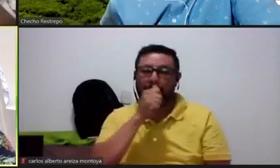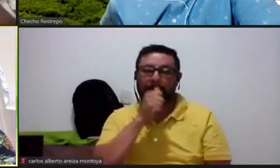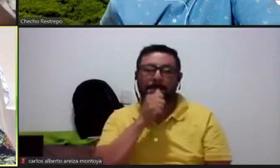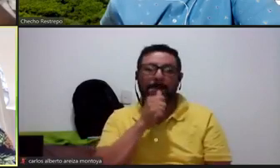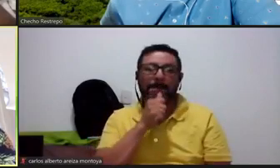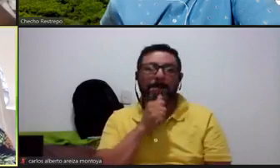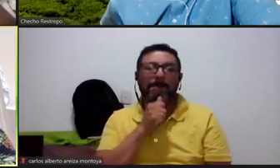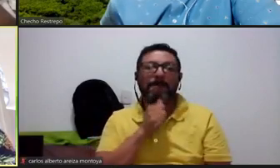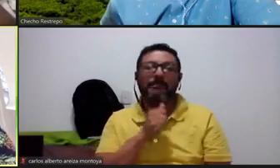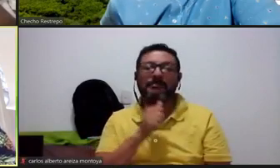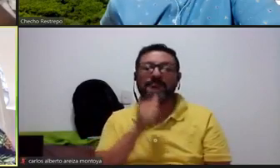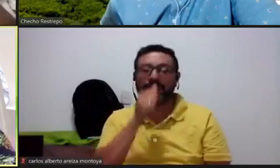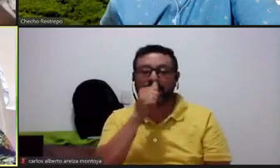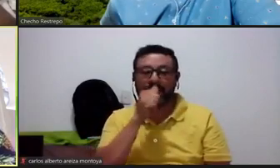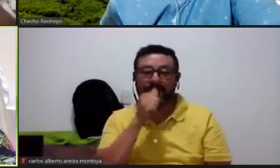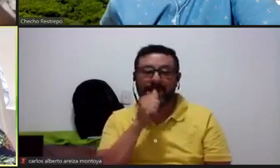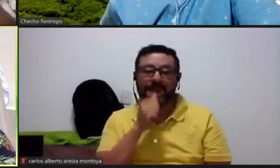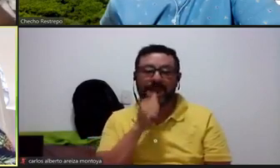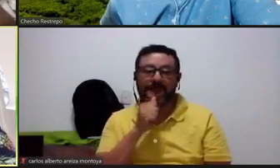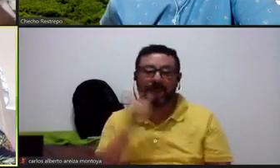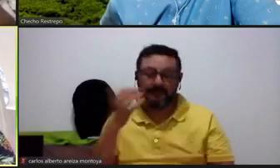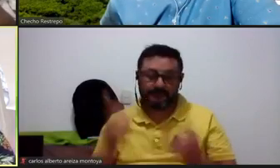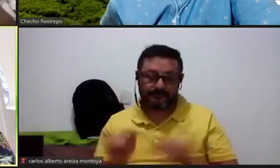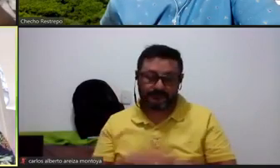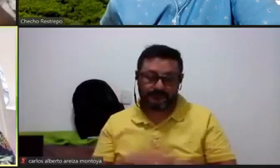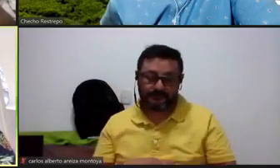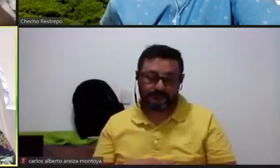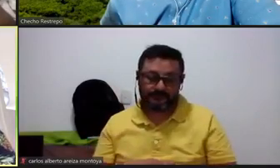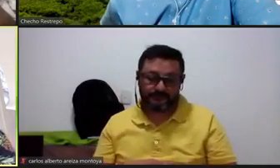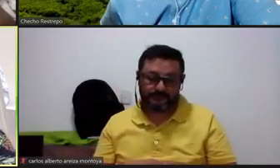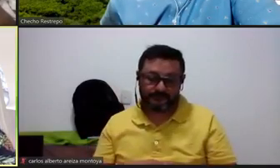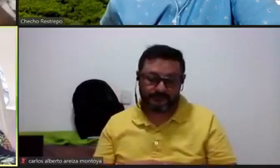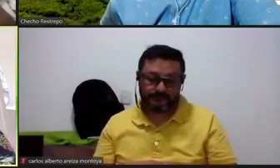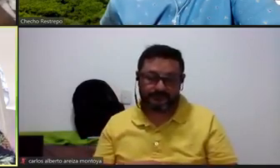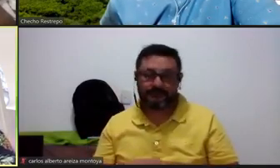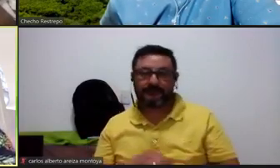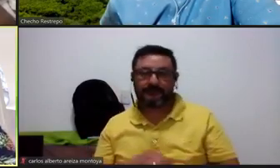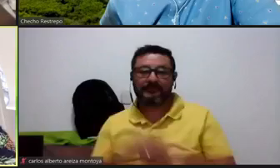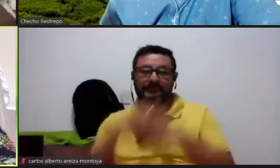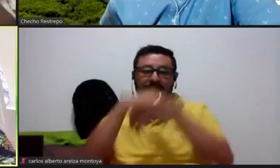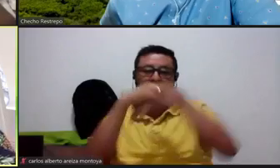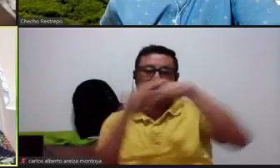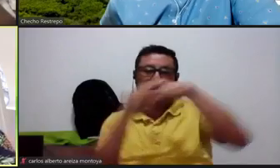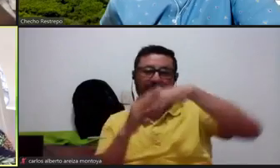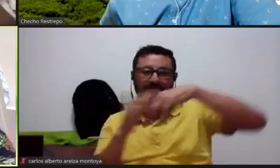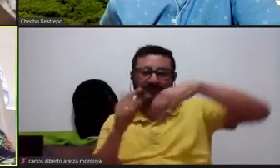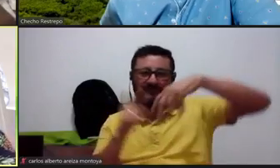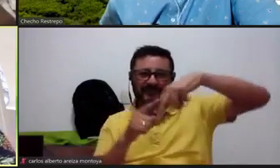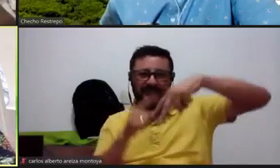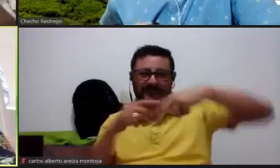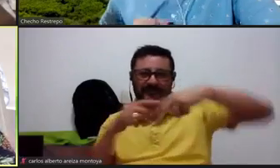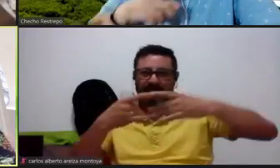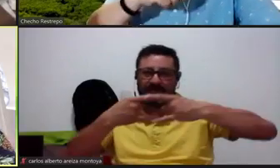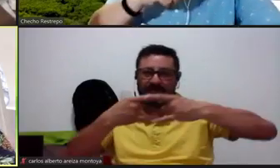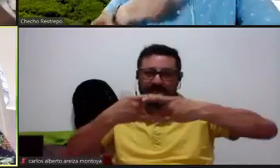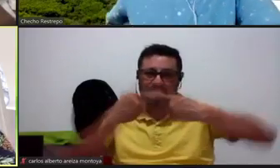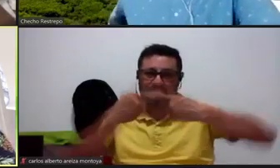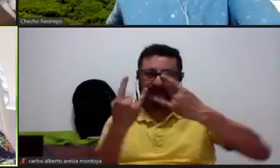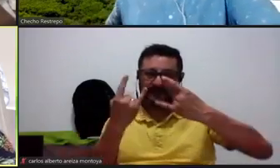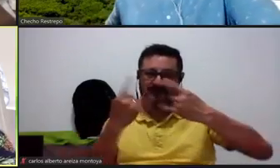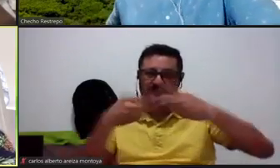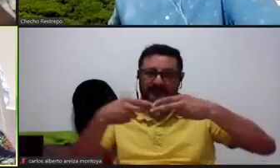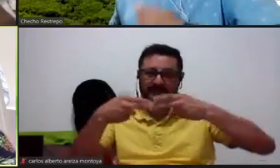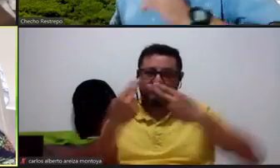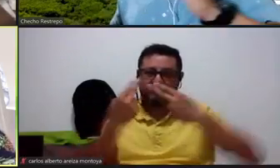sacrifican al final son muchos tejidos, los cartílagos, los tendones, los ligamentos, y pues eso es